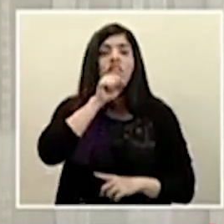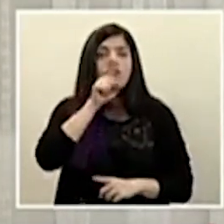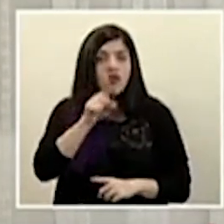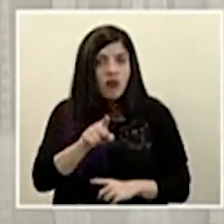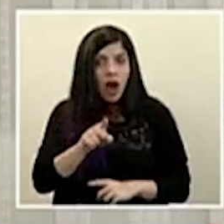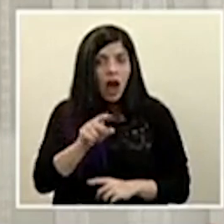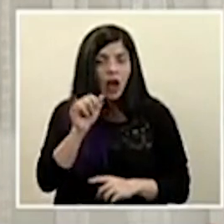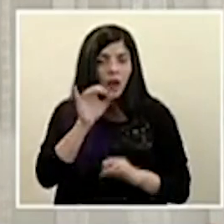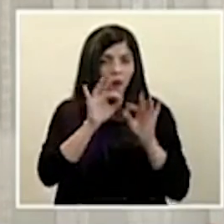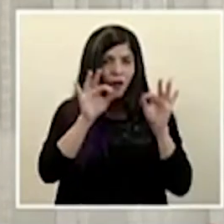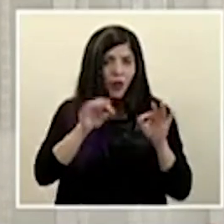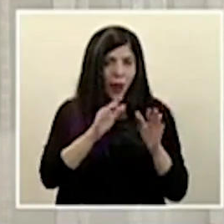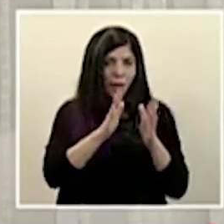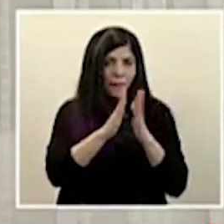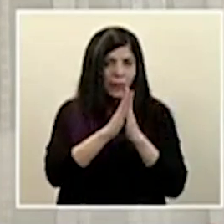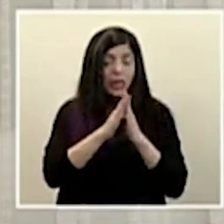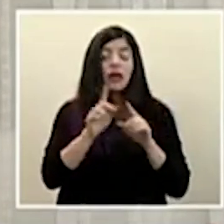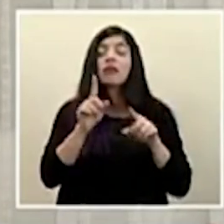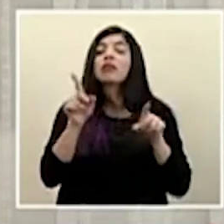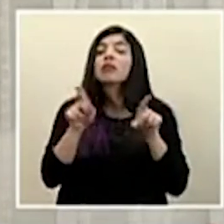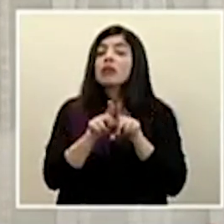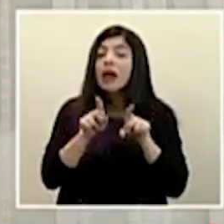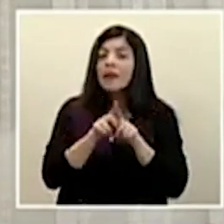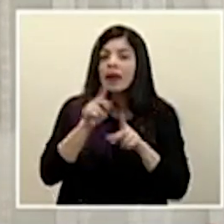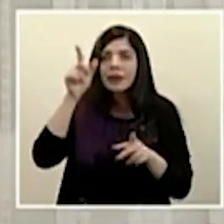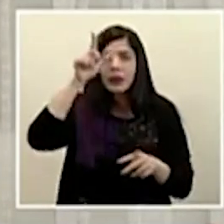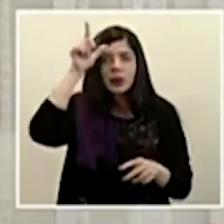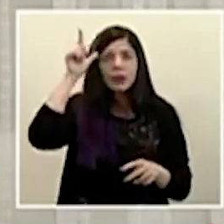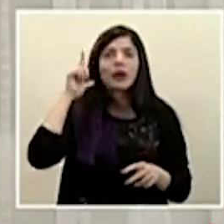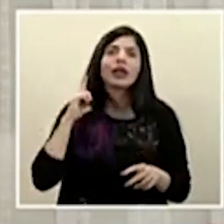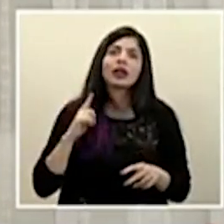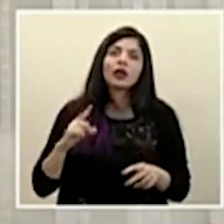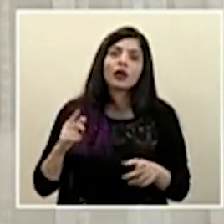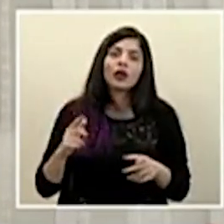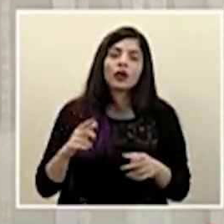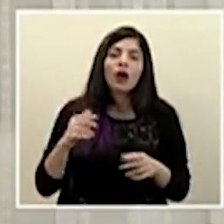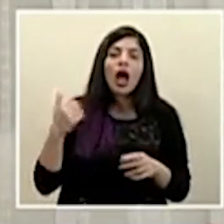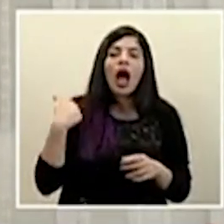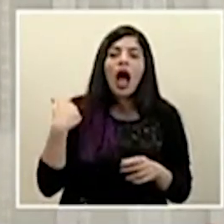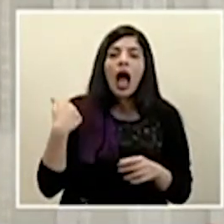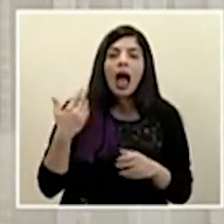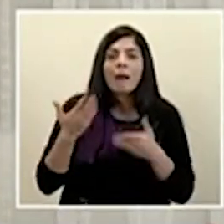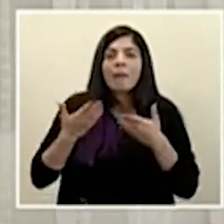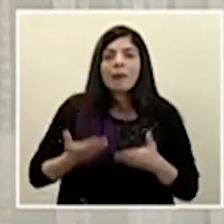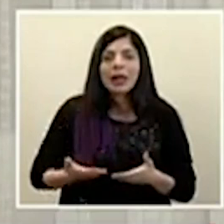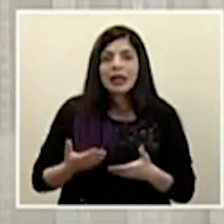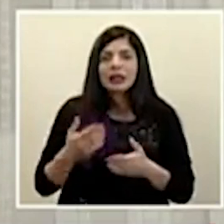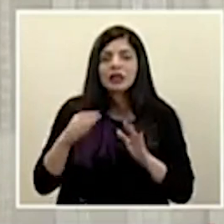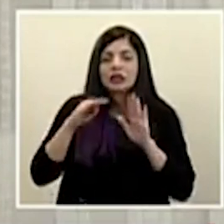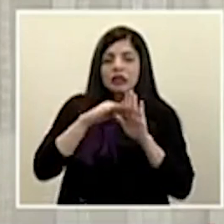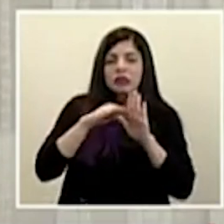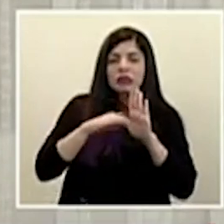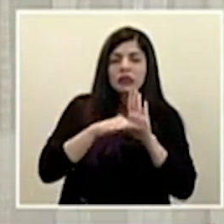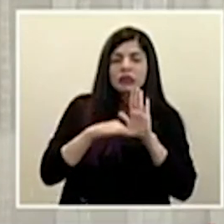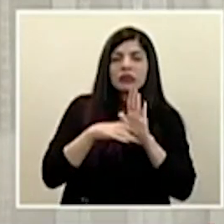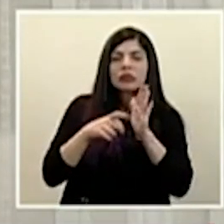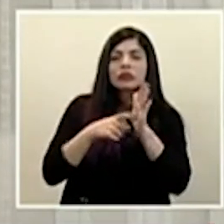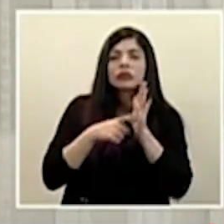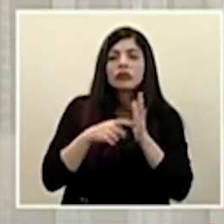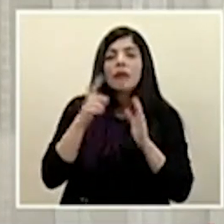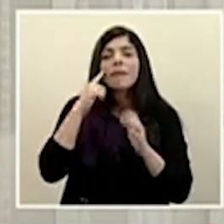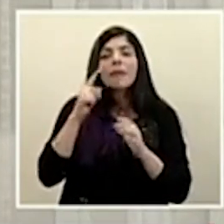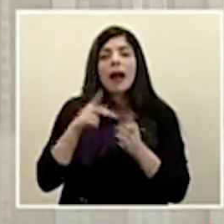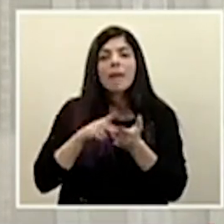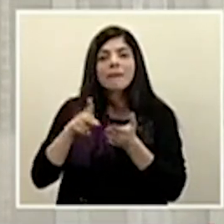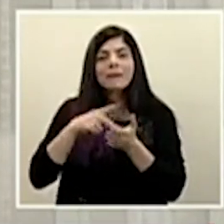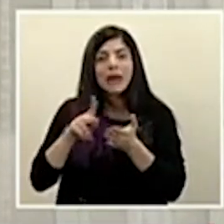como se pide en el formulario, sino que también, por supuesto, pesarán los aspectos que se han definido con respecto a la priorización de